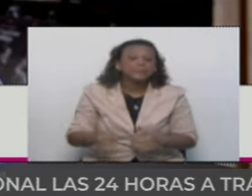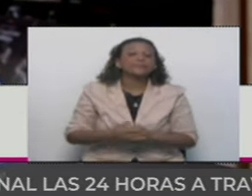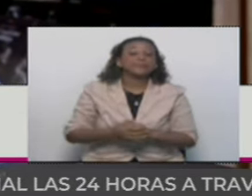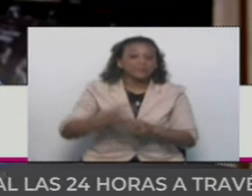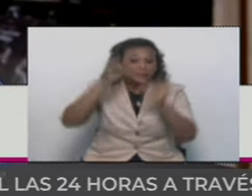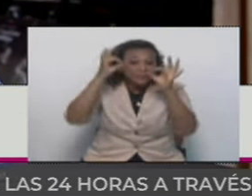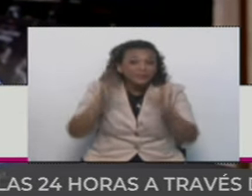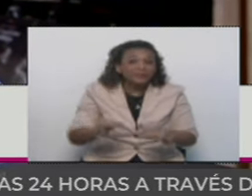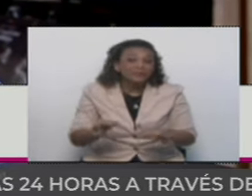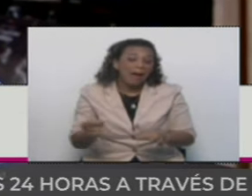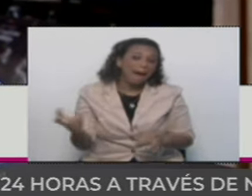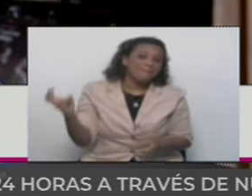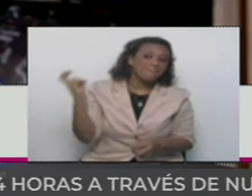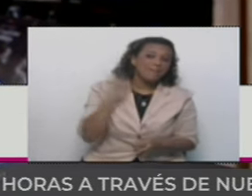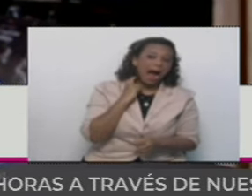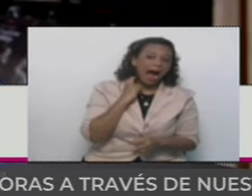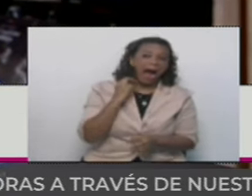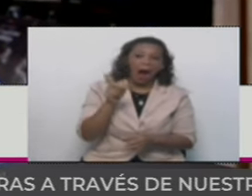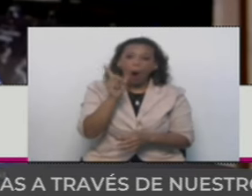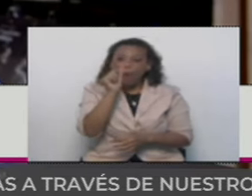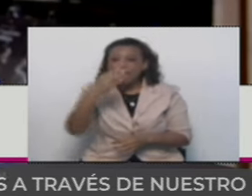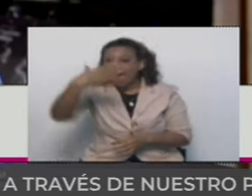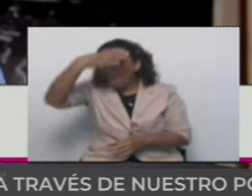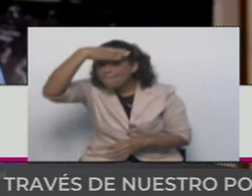le clavó los colmillos aquí, mira,